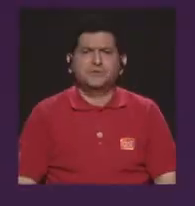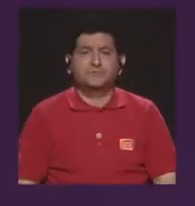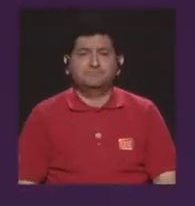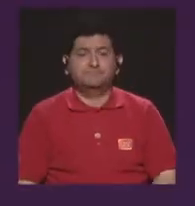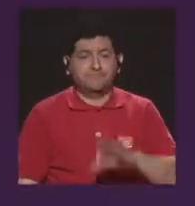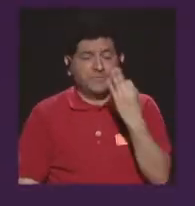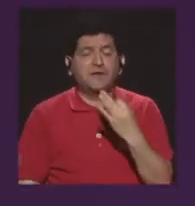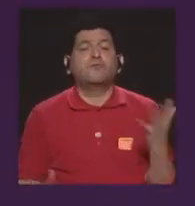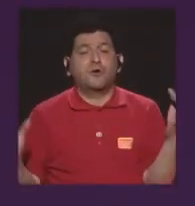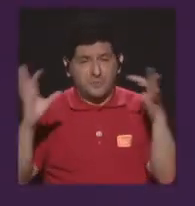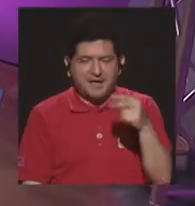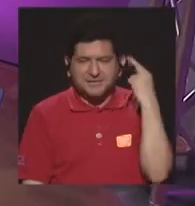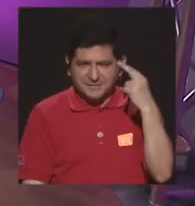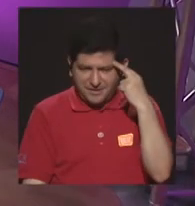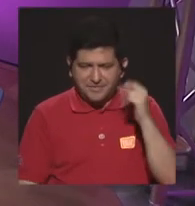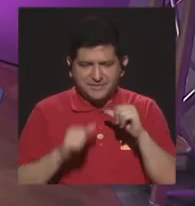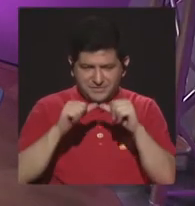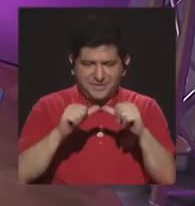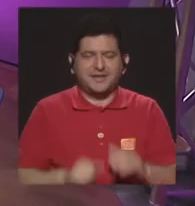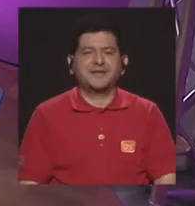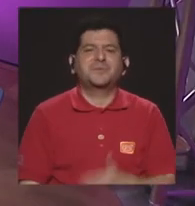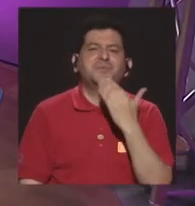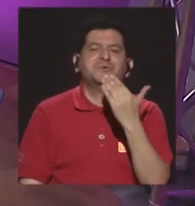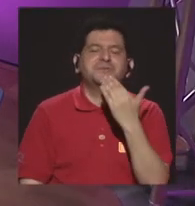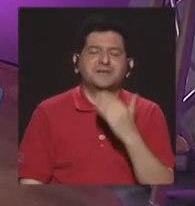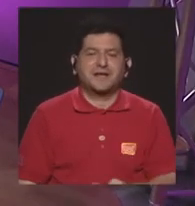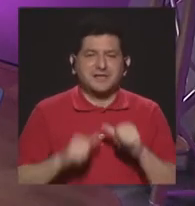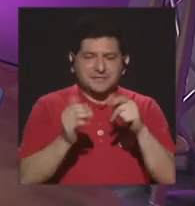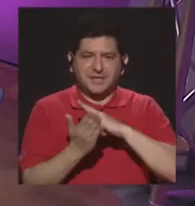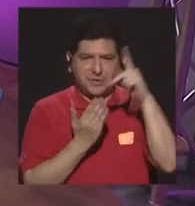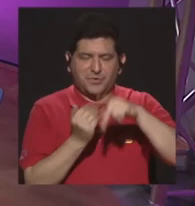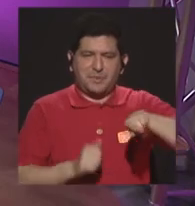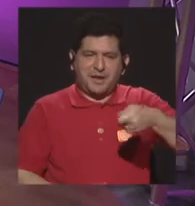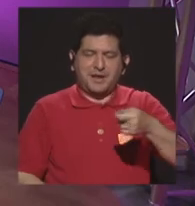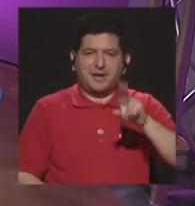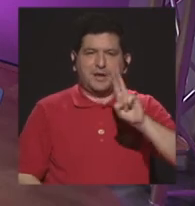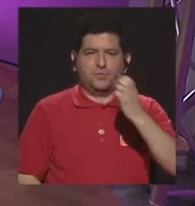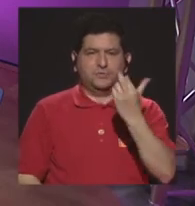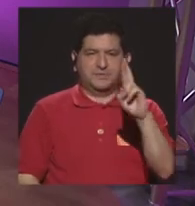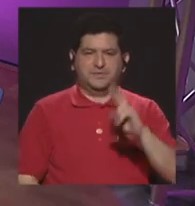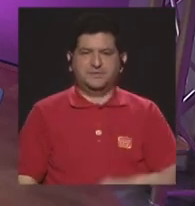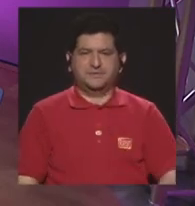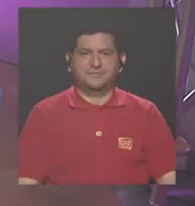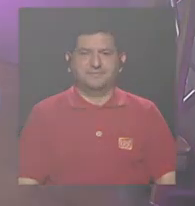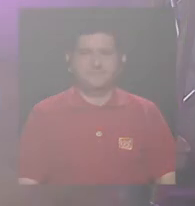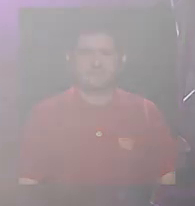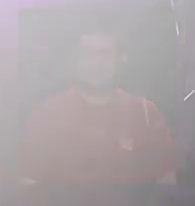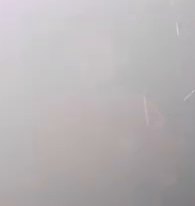efectivamente colectiva, ¿verdad? Muchas gracias y sigan con la programación de Canal UCR.